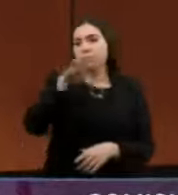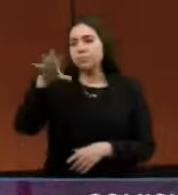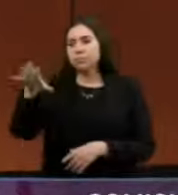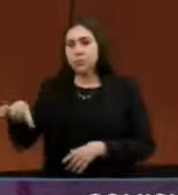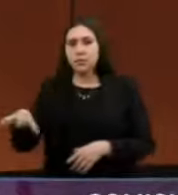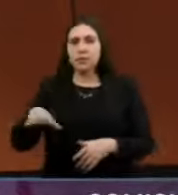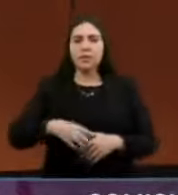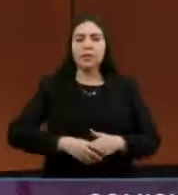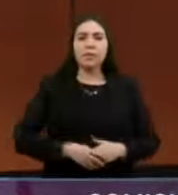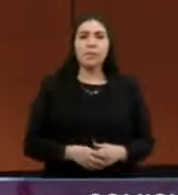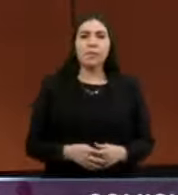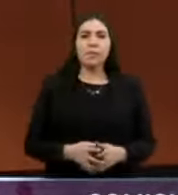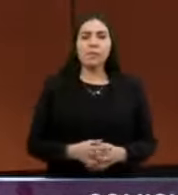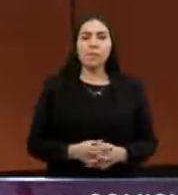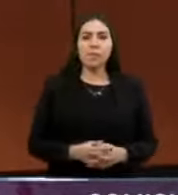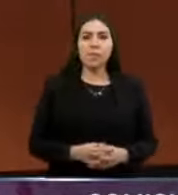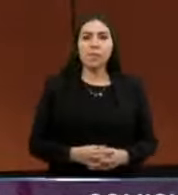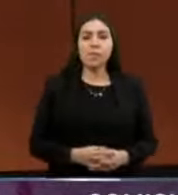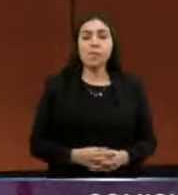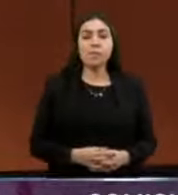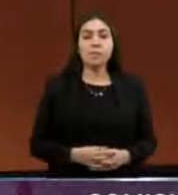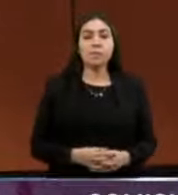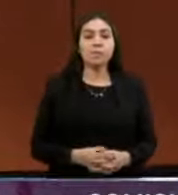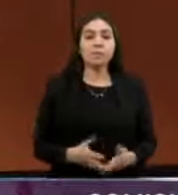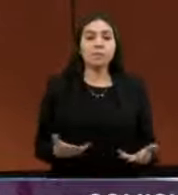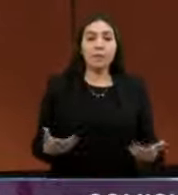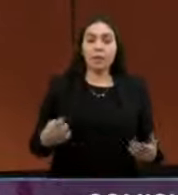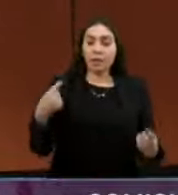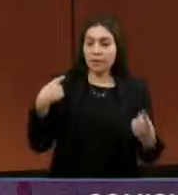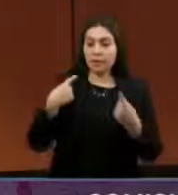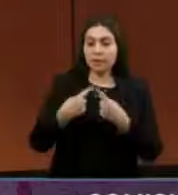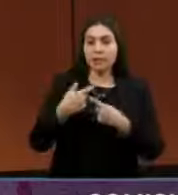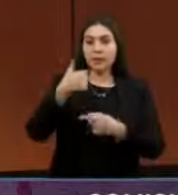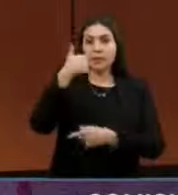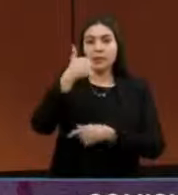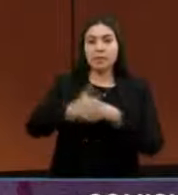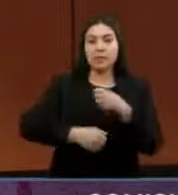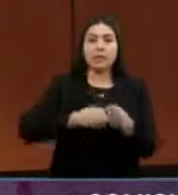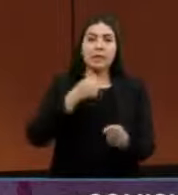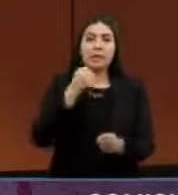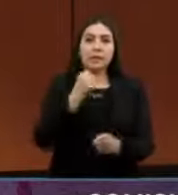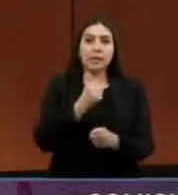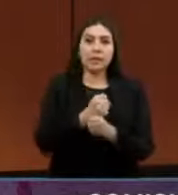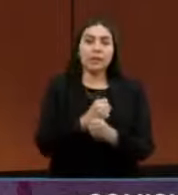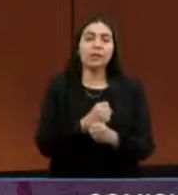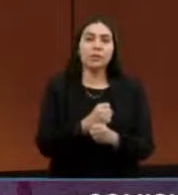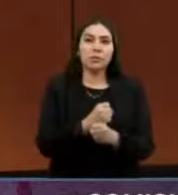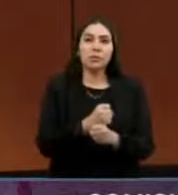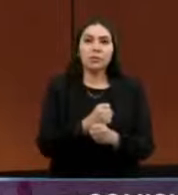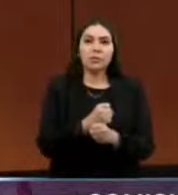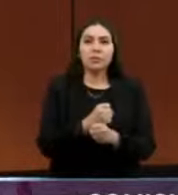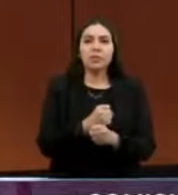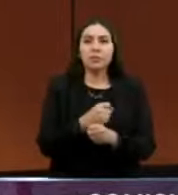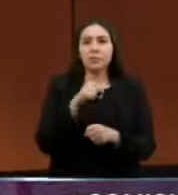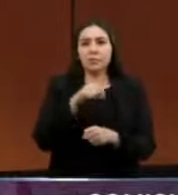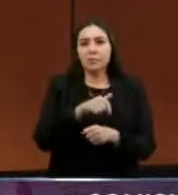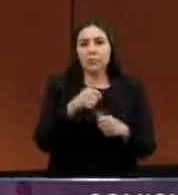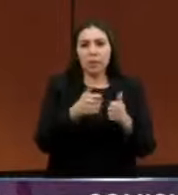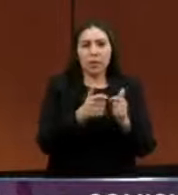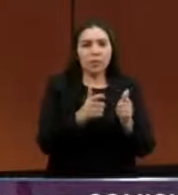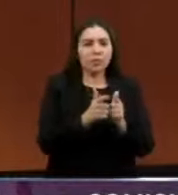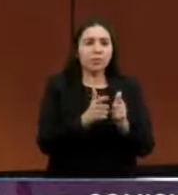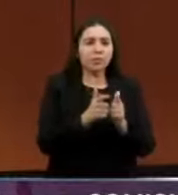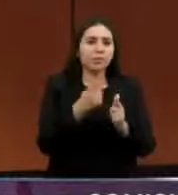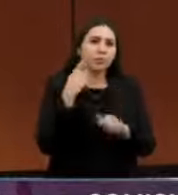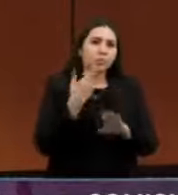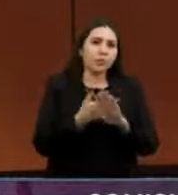visiones. Fueron 6 años, sin lugar a dudas, desde la oposición, en los